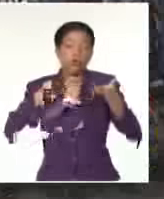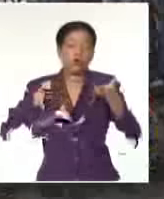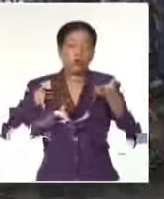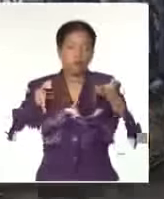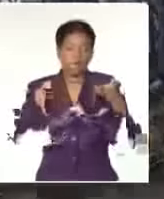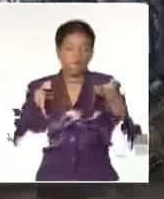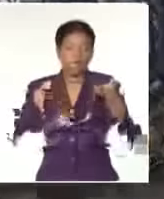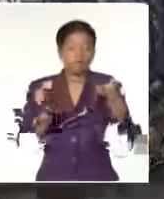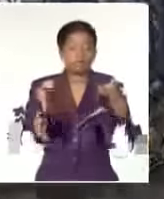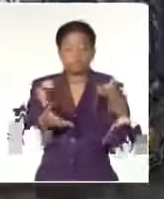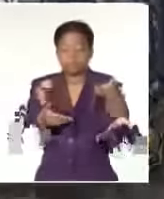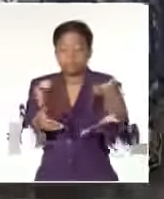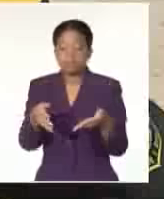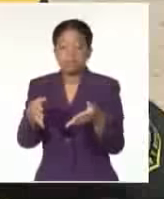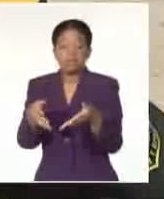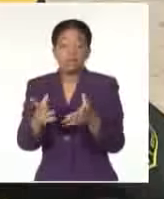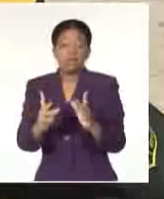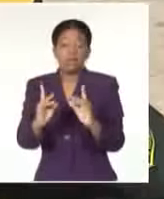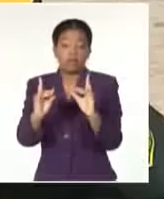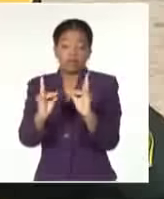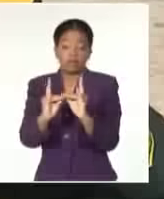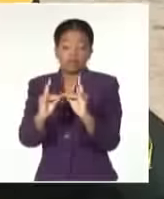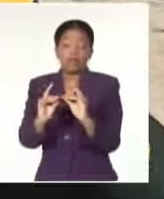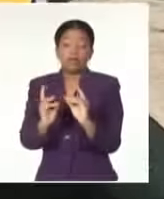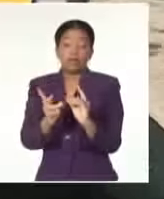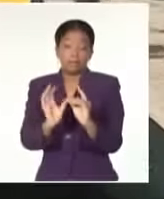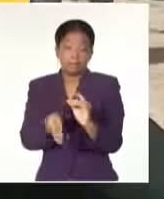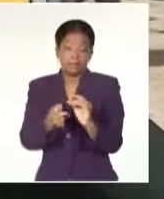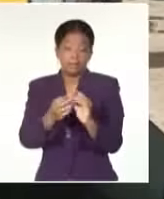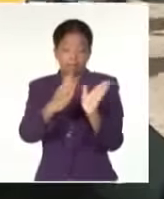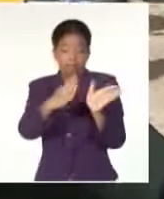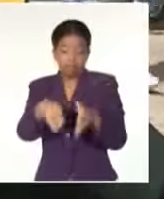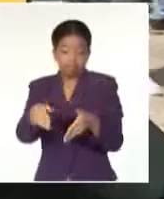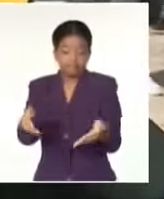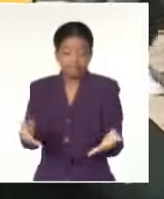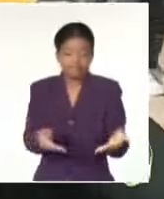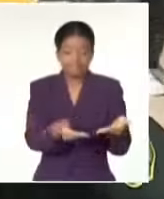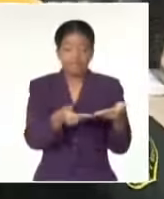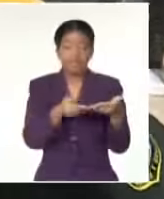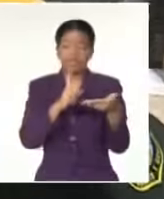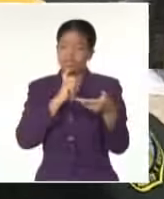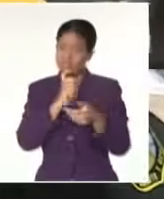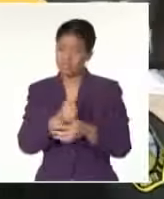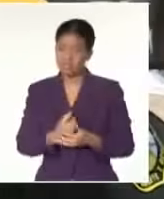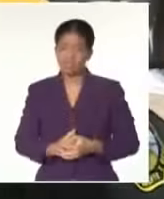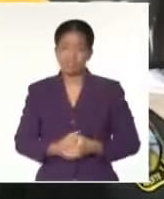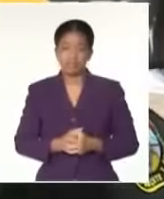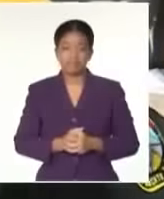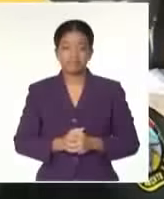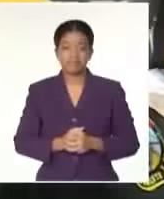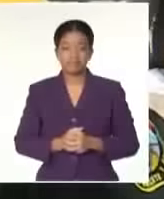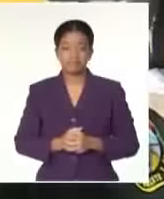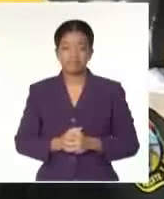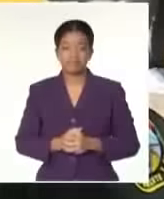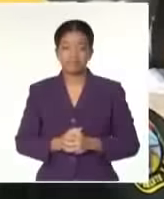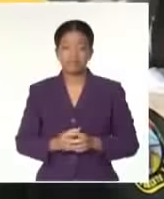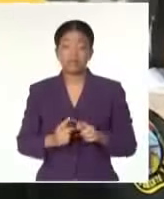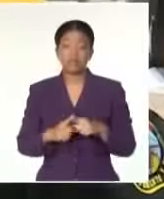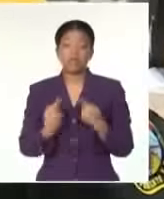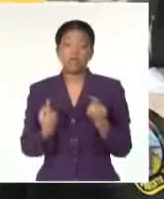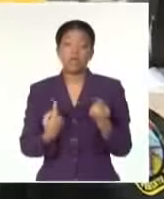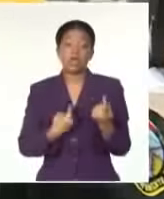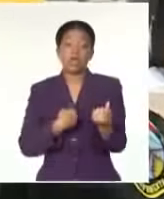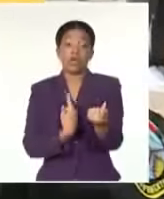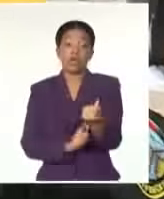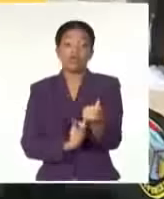ha tocado la extracción de los dos compañeros ahí y ese momento es muy difícil, realmente. Un momento difícil porque uno está acostumbrado a lidiar